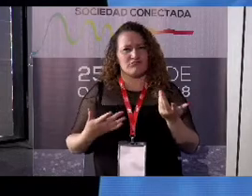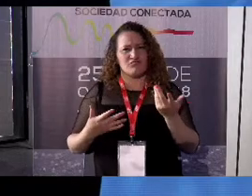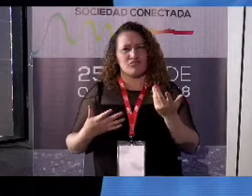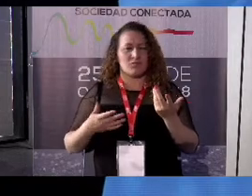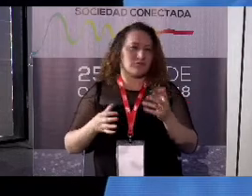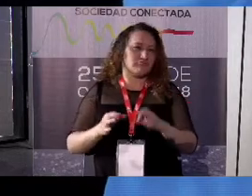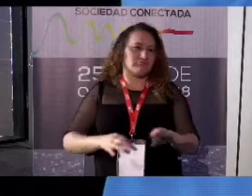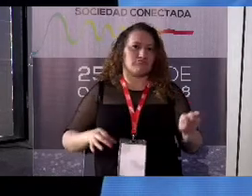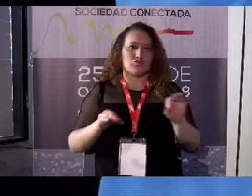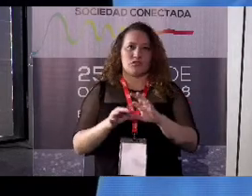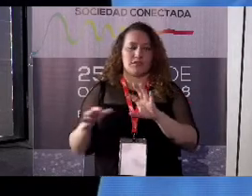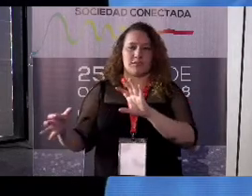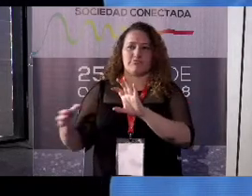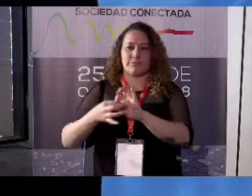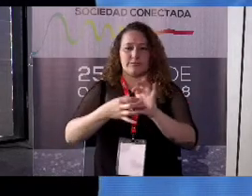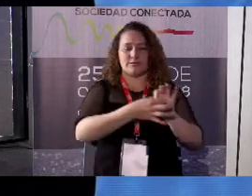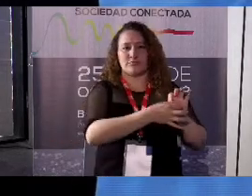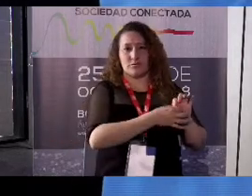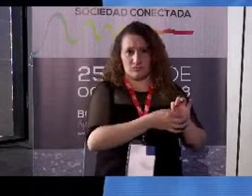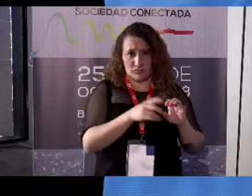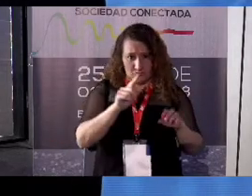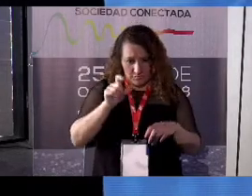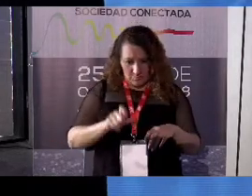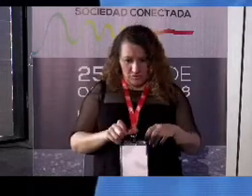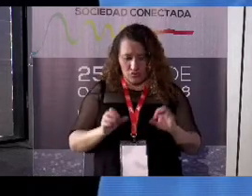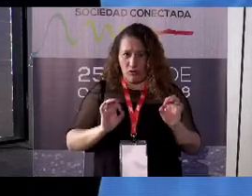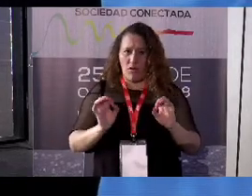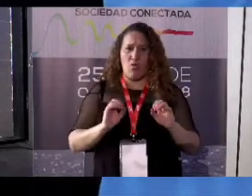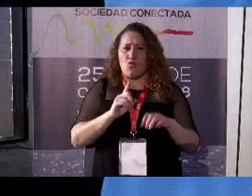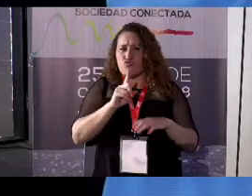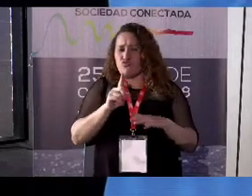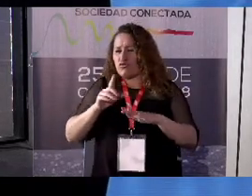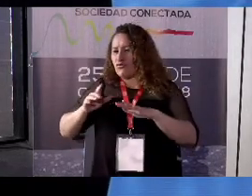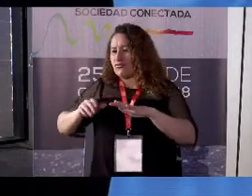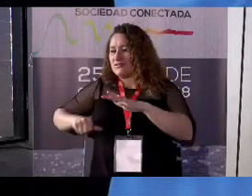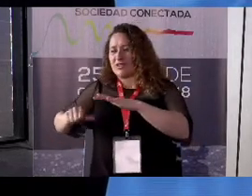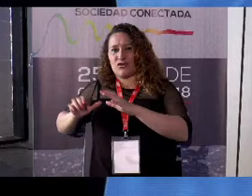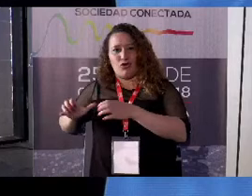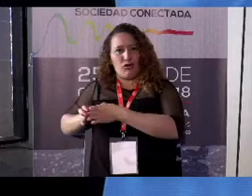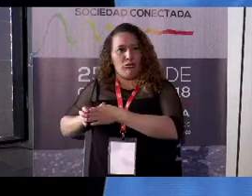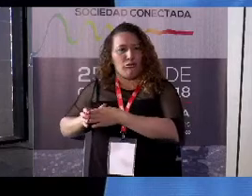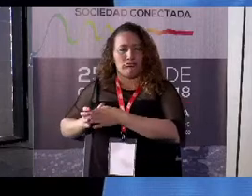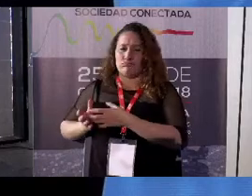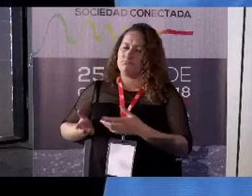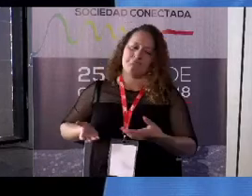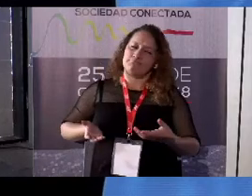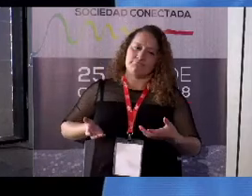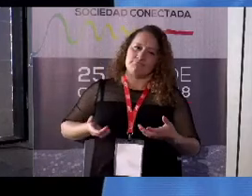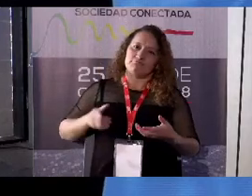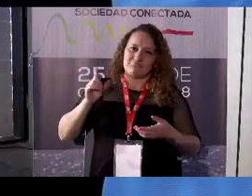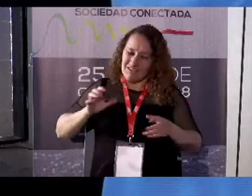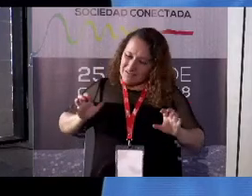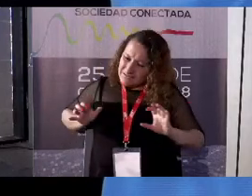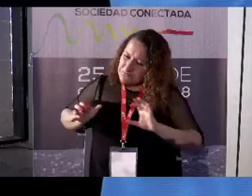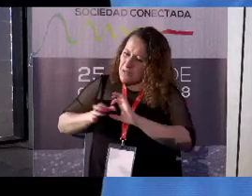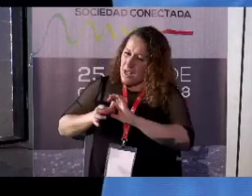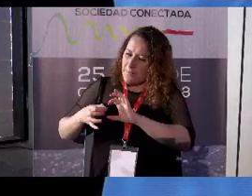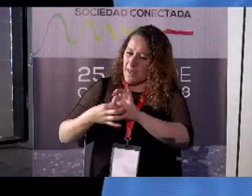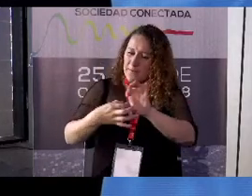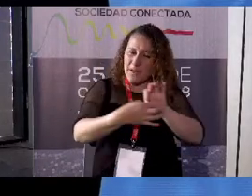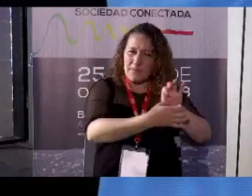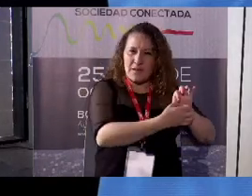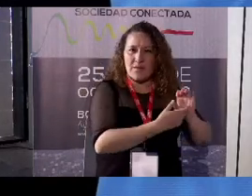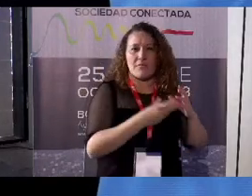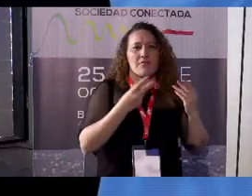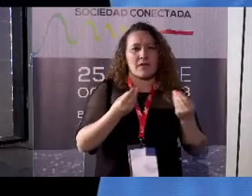sector o desde una sola persona tenemos que unirnos para trabajar y movilizar todos los medios